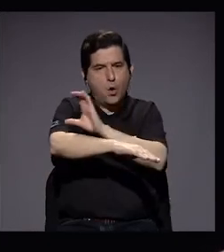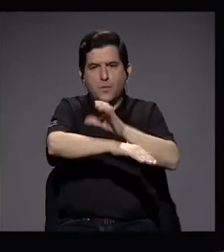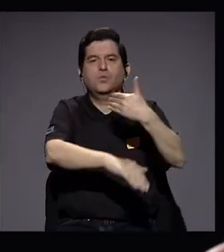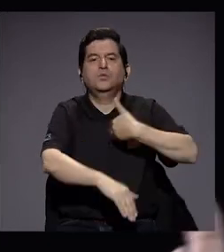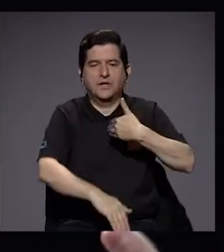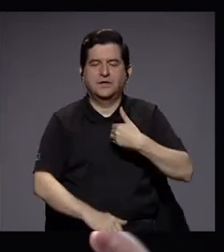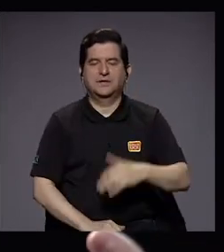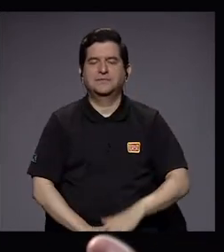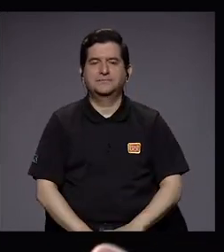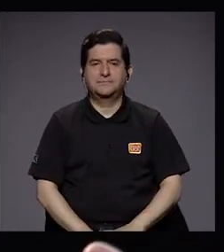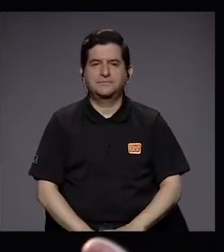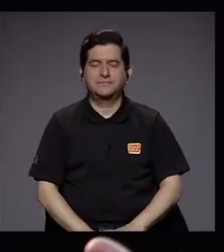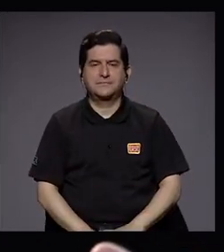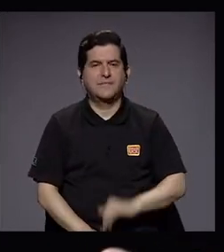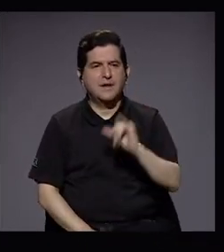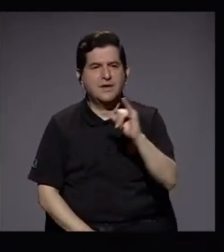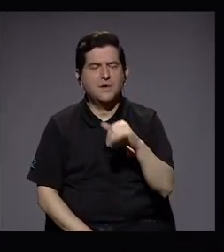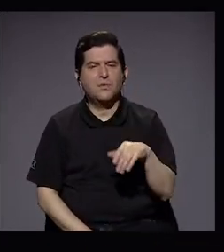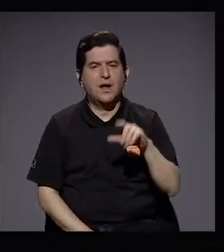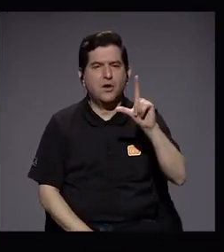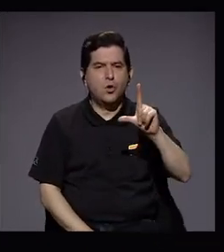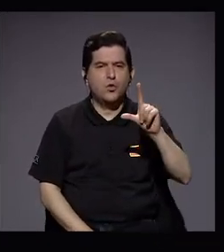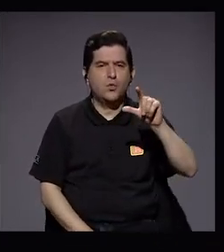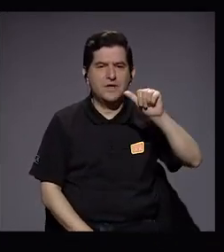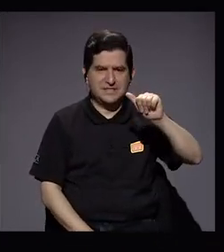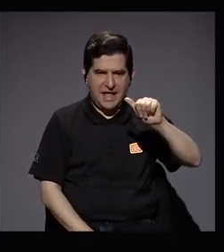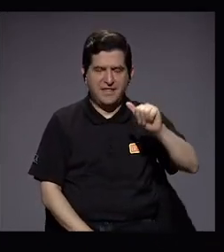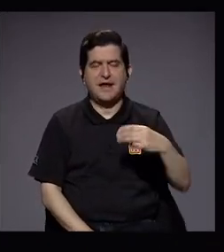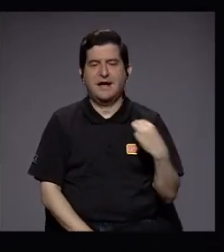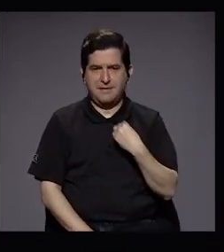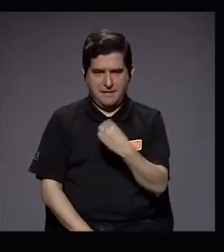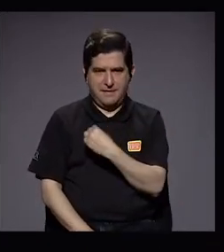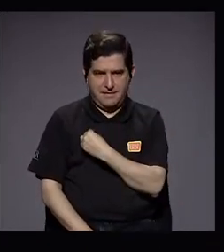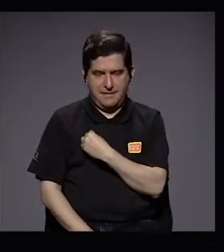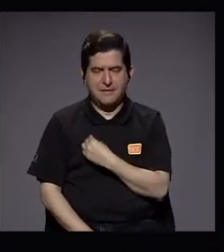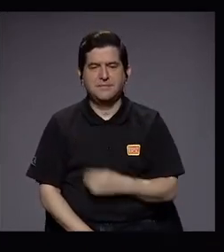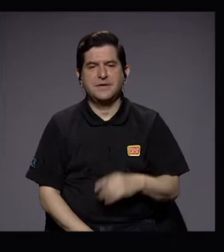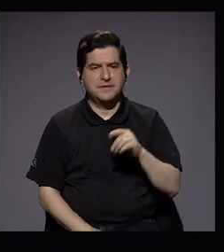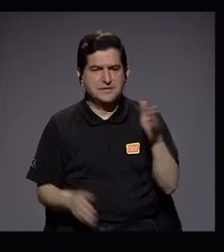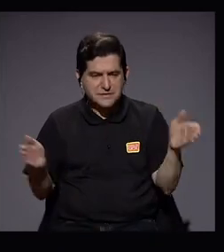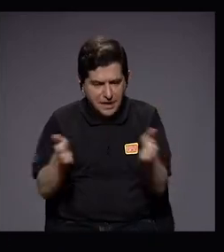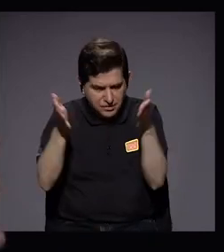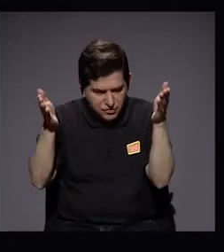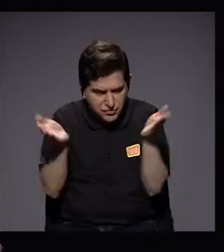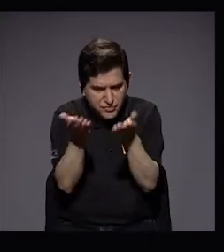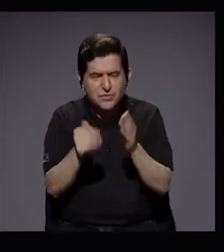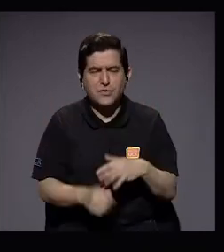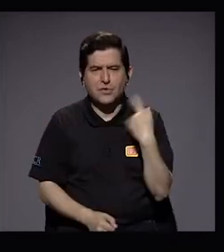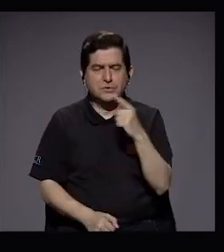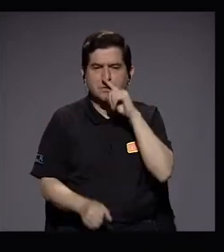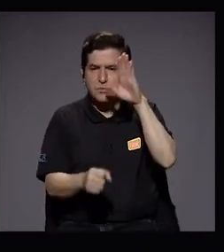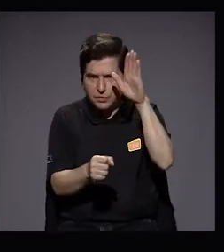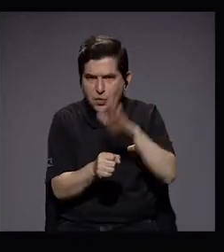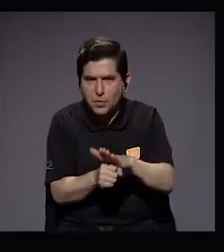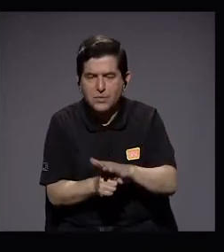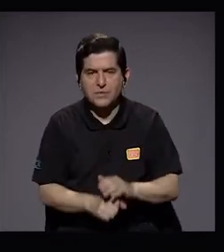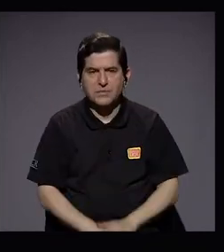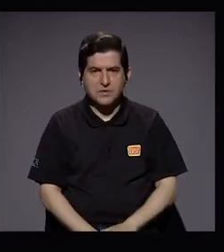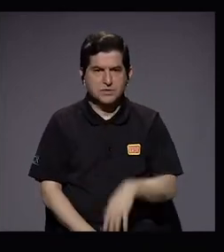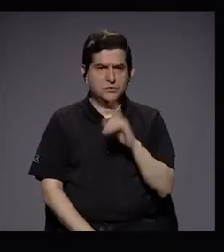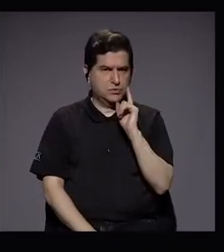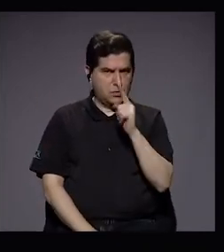ustedes, de hecho, junto con don Luis Adrián en el ministerio, impulsaron y que siempre estuvieron muy comprometidos.